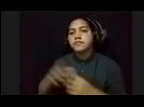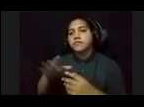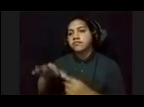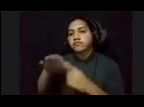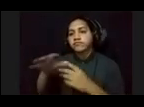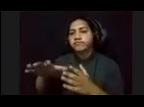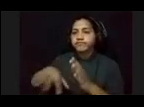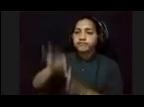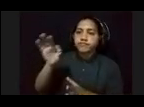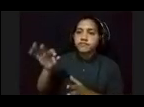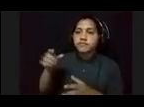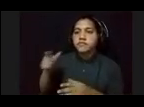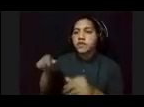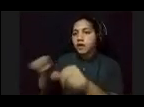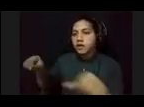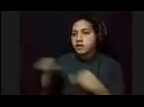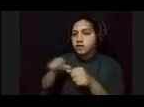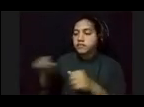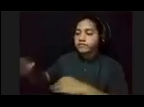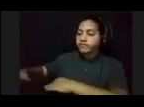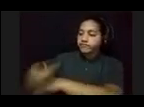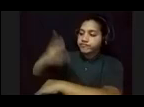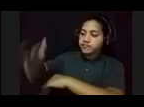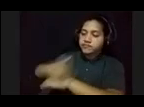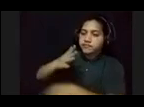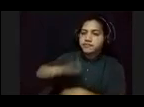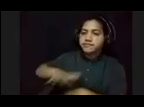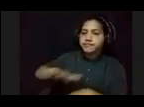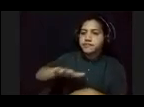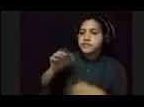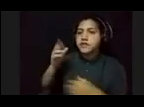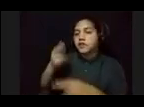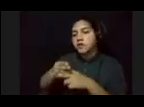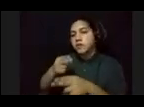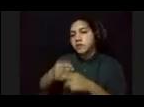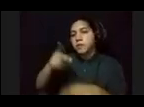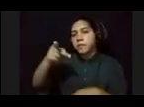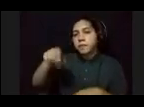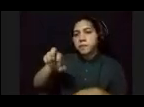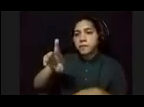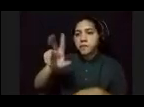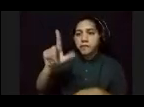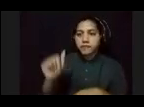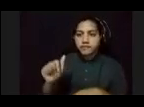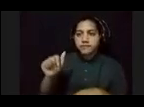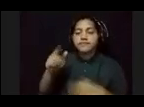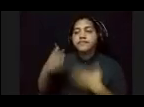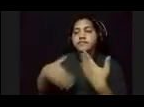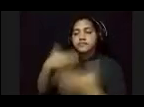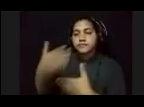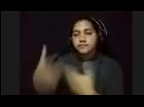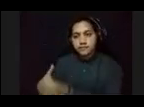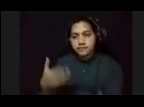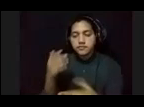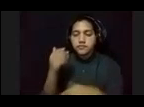lugar escarpado frente al mar, el cual llamaron La Perla. En el transcurso de los años y con el establecimiento